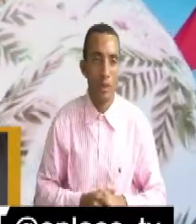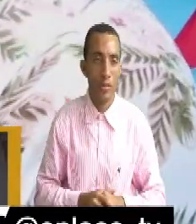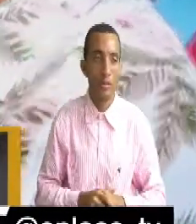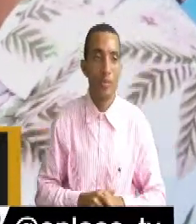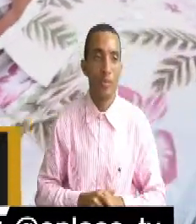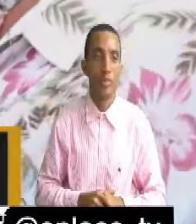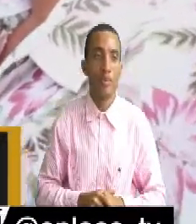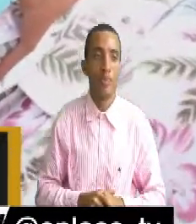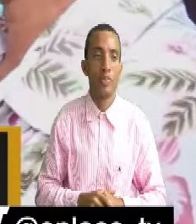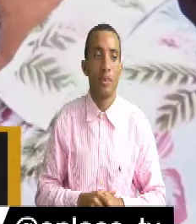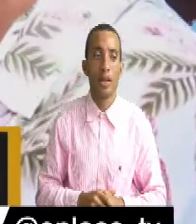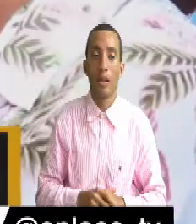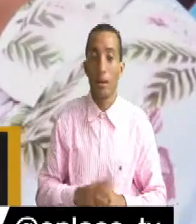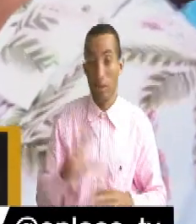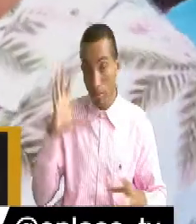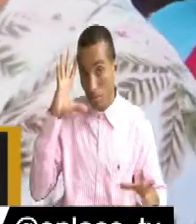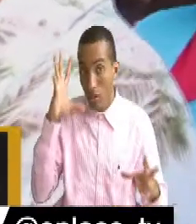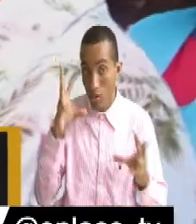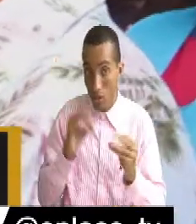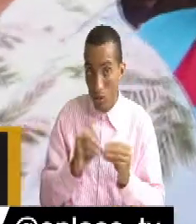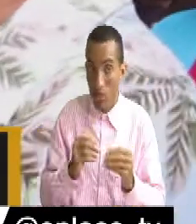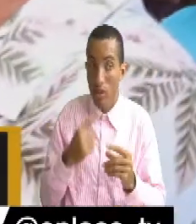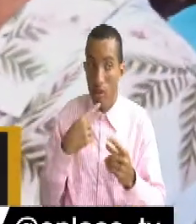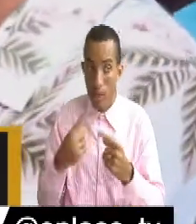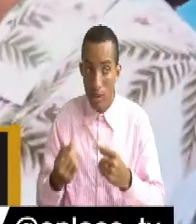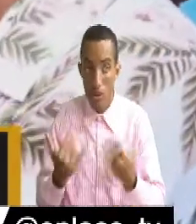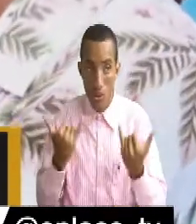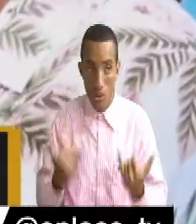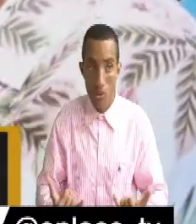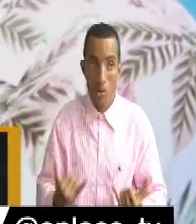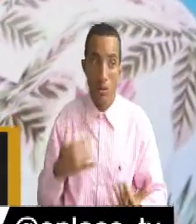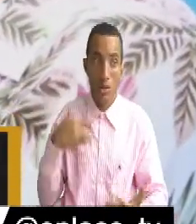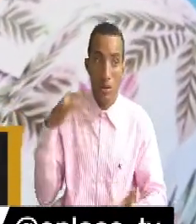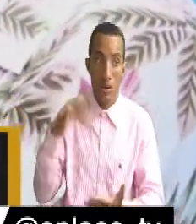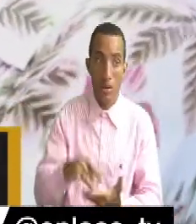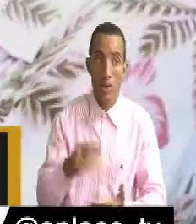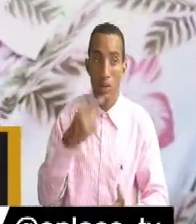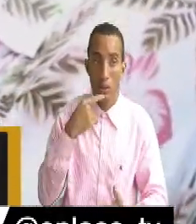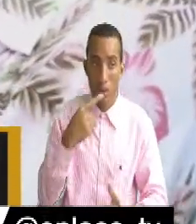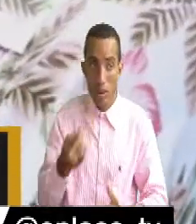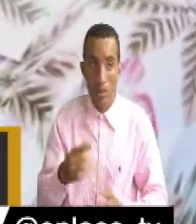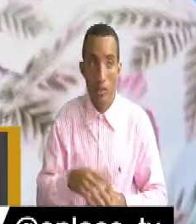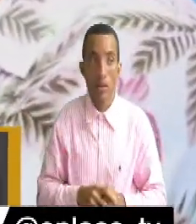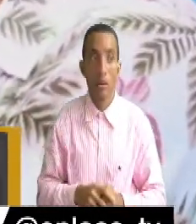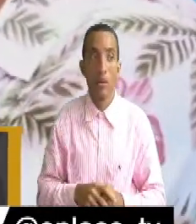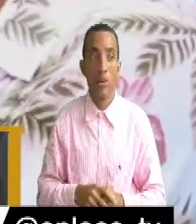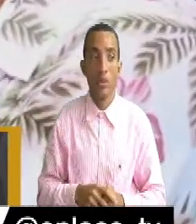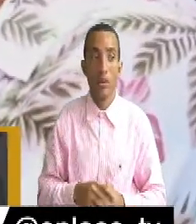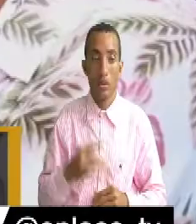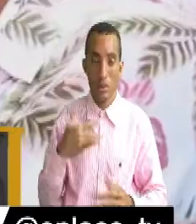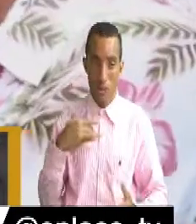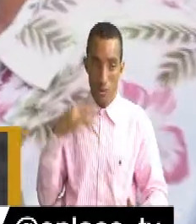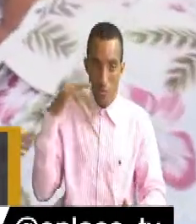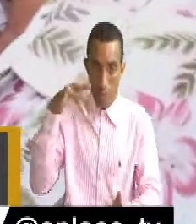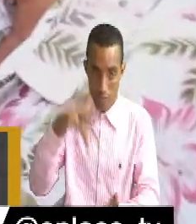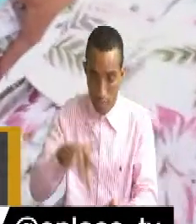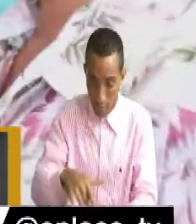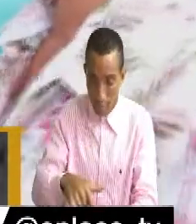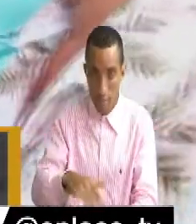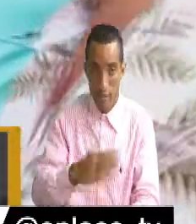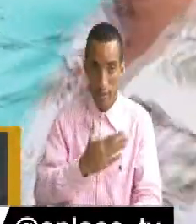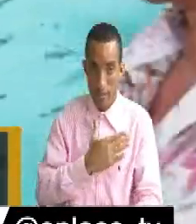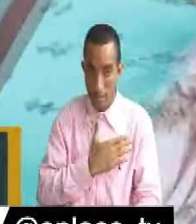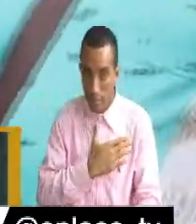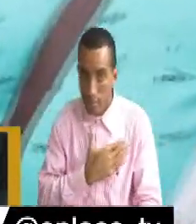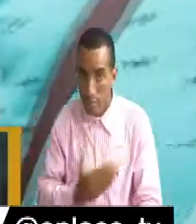concertar. Yo por eso vengo hoy aquí a decirle la voluntad, Por eso vine hasta acá, le